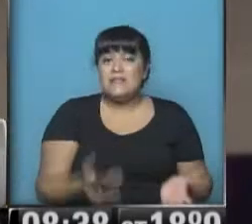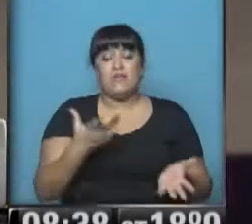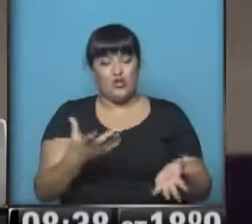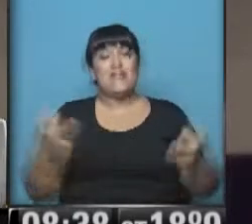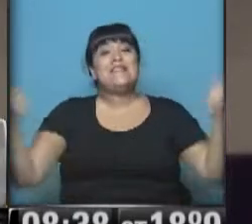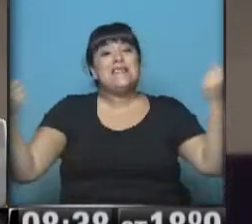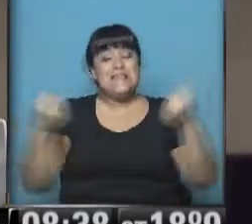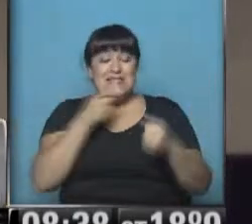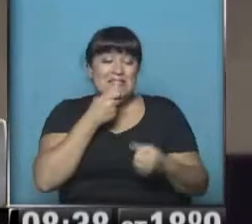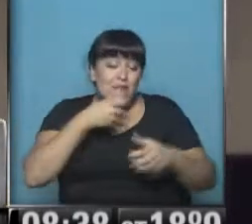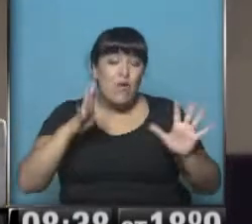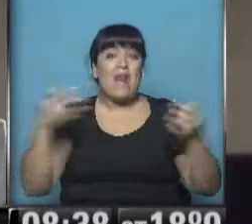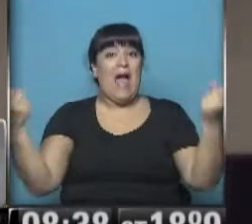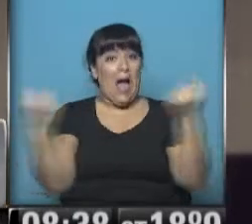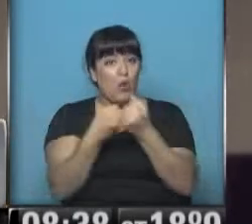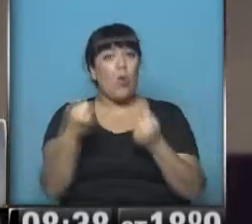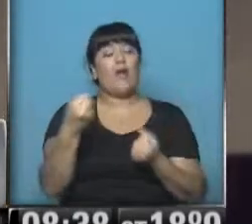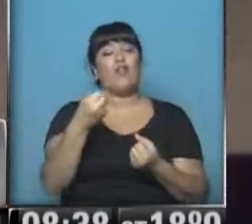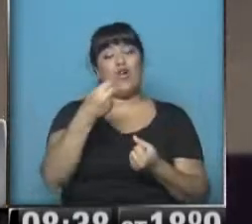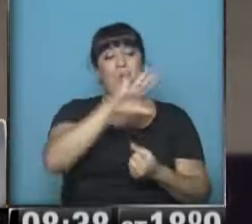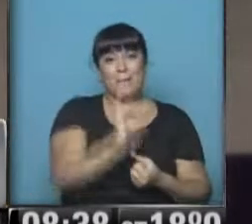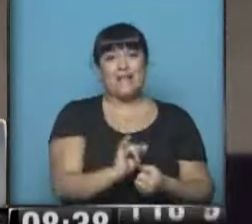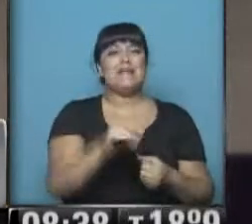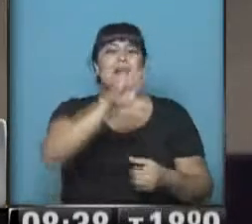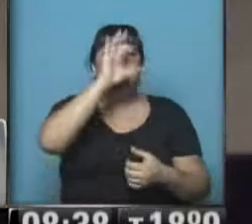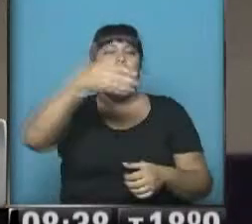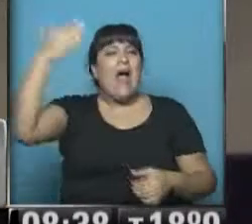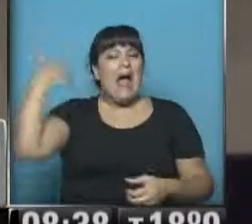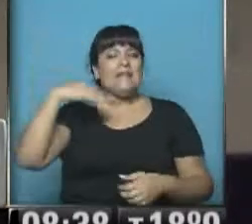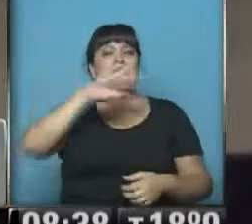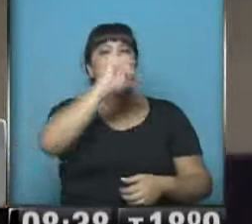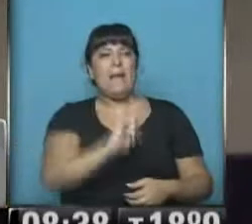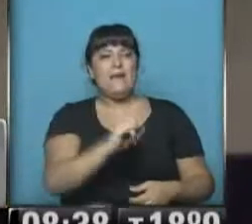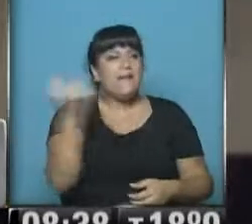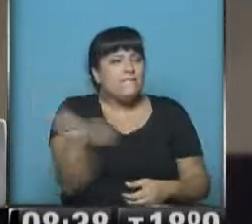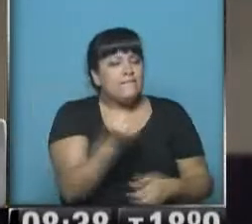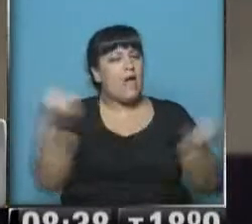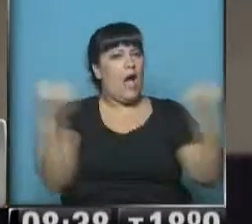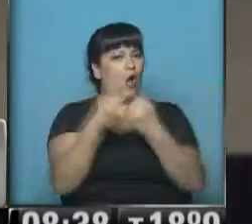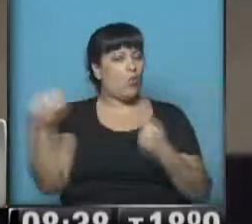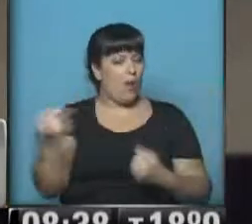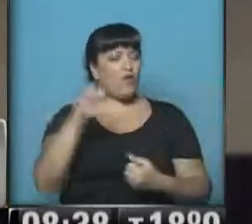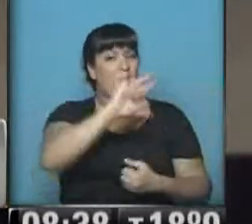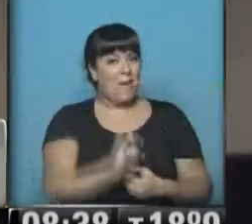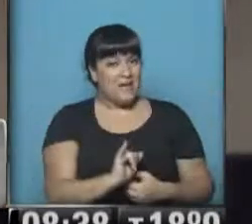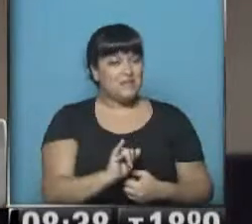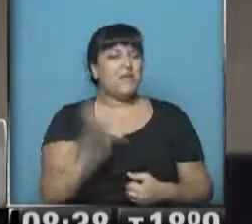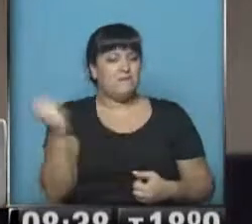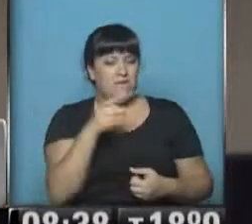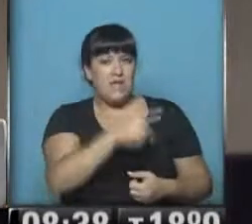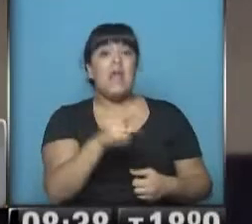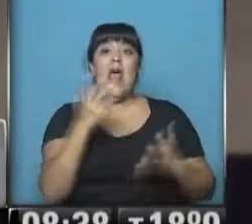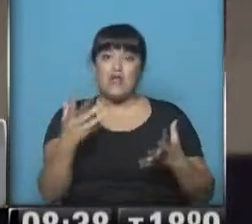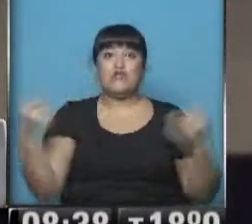con recordemos que fue hugo chávez justamente el que más impulsó este acuerdo una nueva recomposición